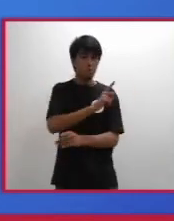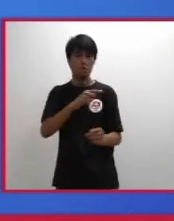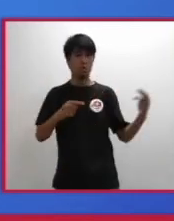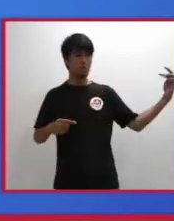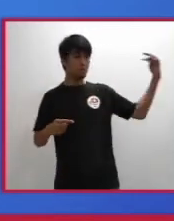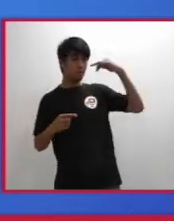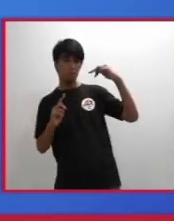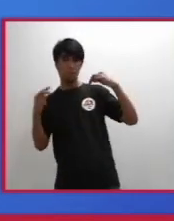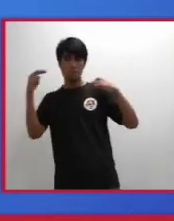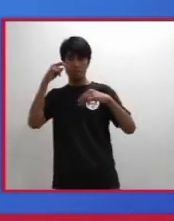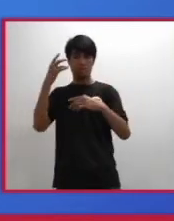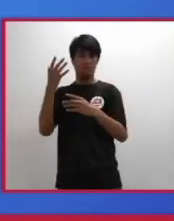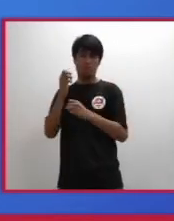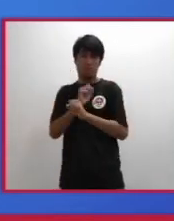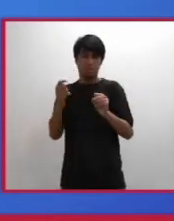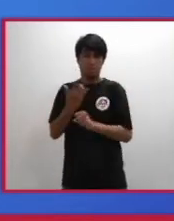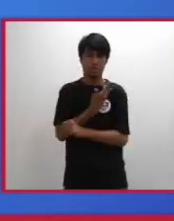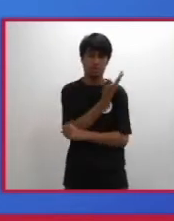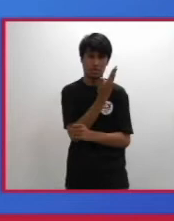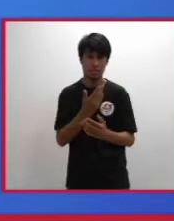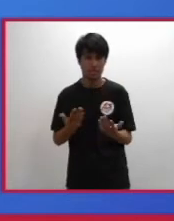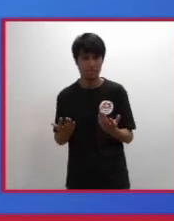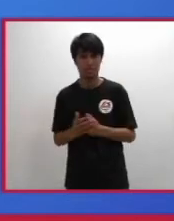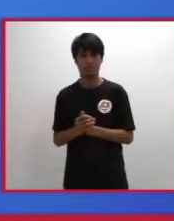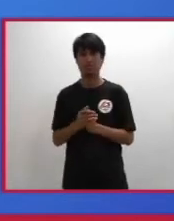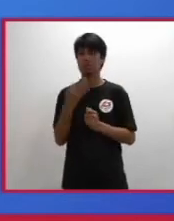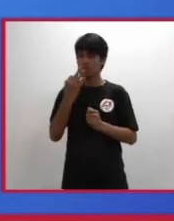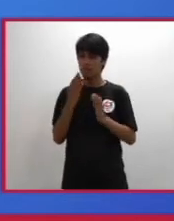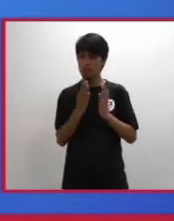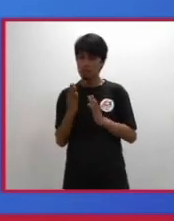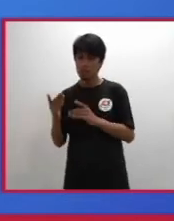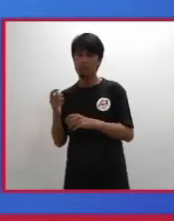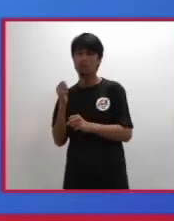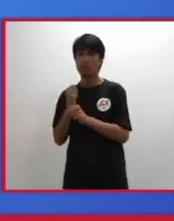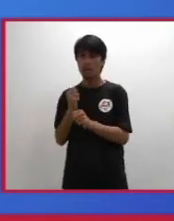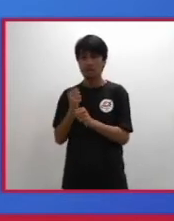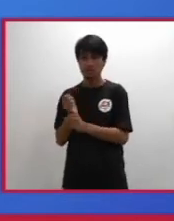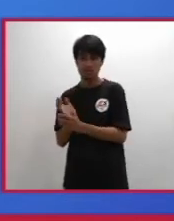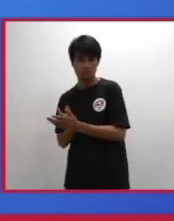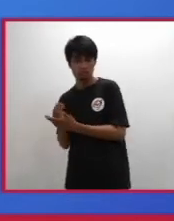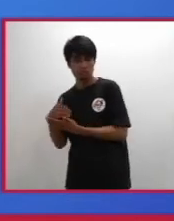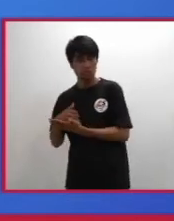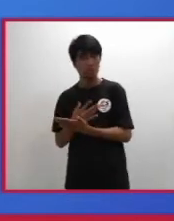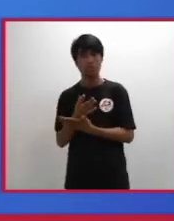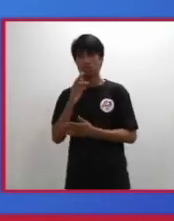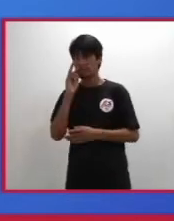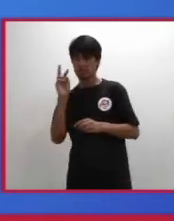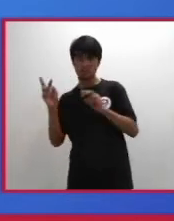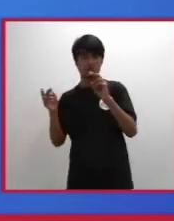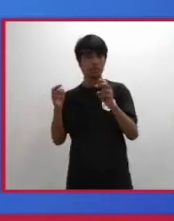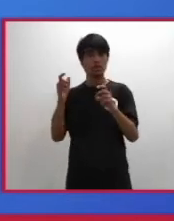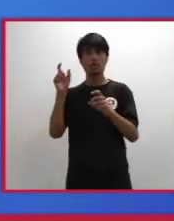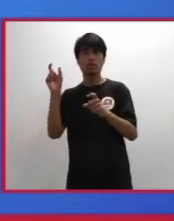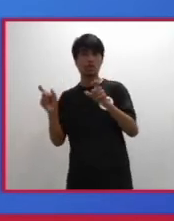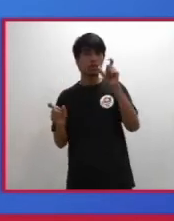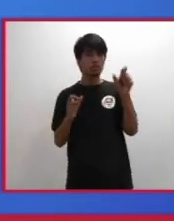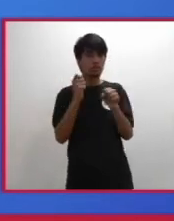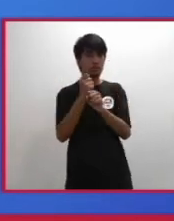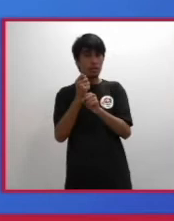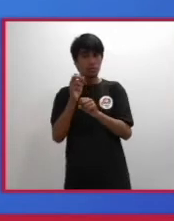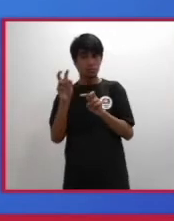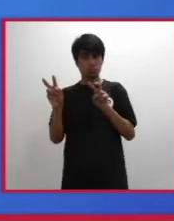había mencionado anteriormente, cuando damos las órdenes de trabajo, ver qué trabajo tiene que realizar cada uno